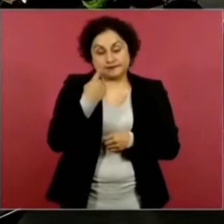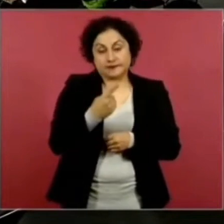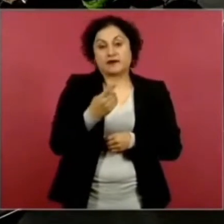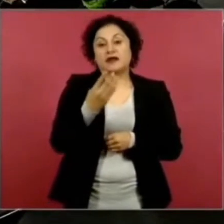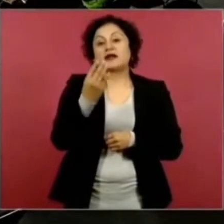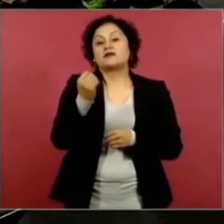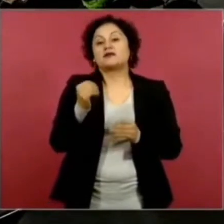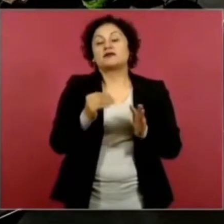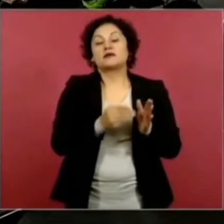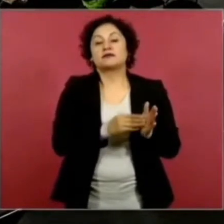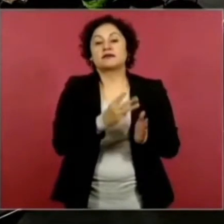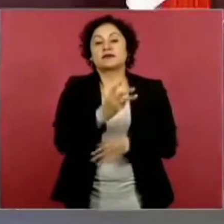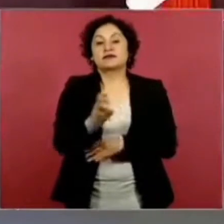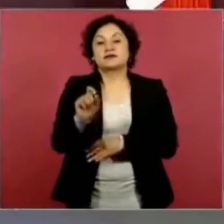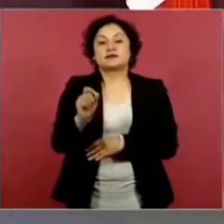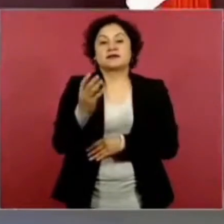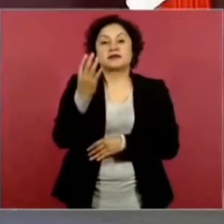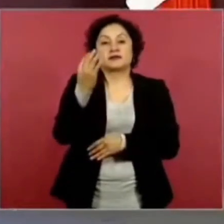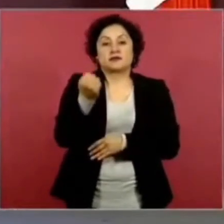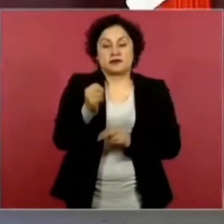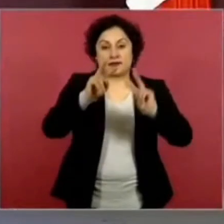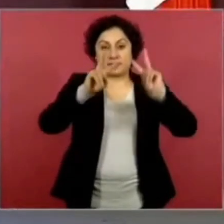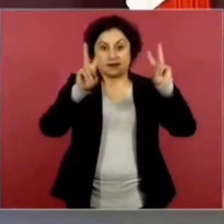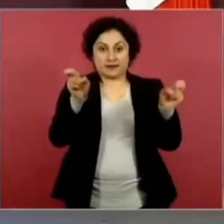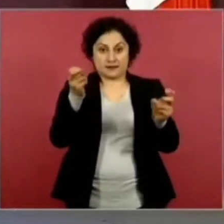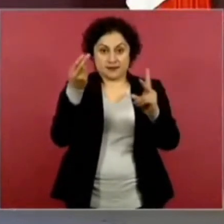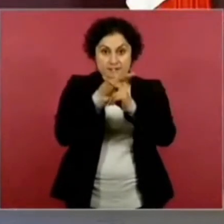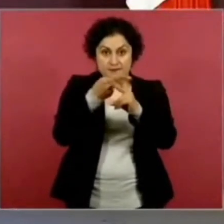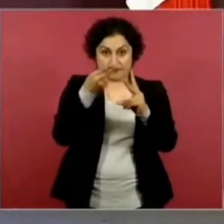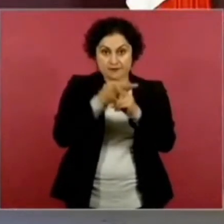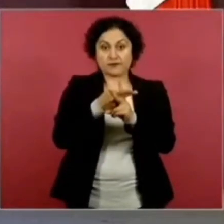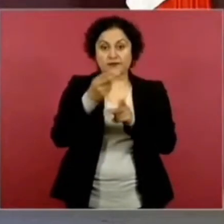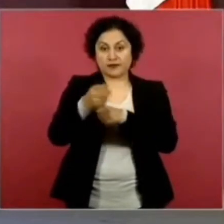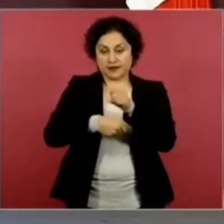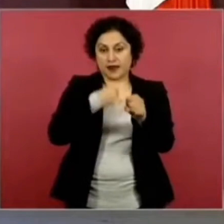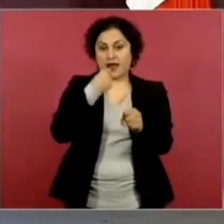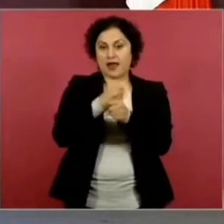9,329 homicidios en el 2004,